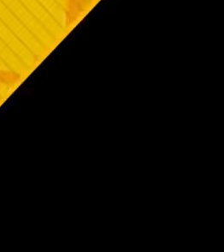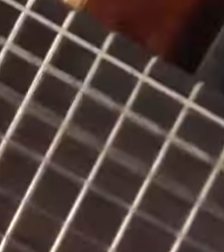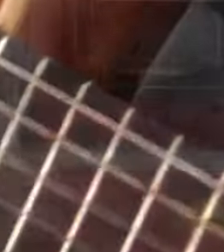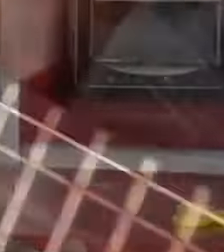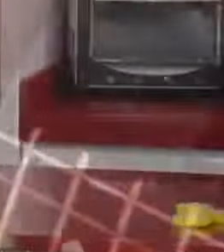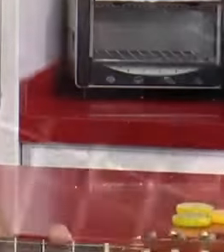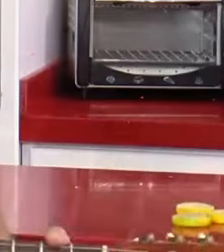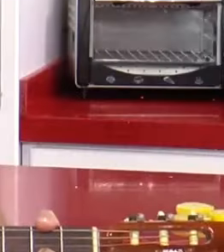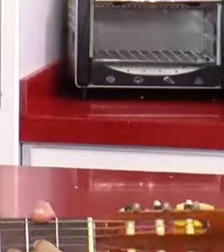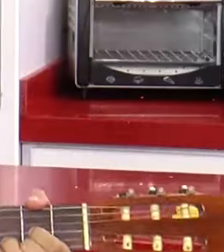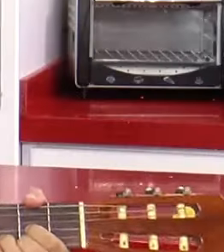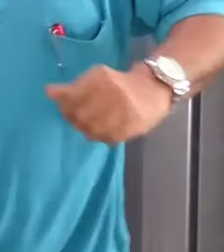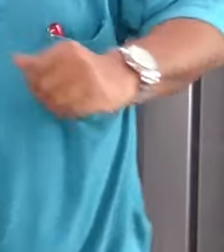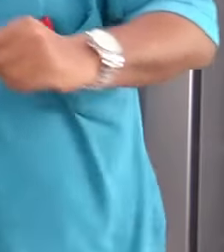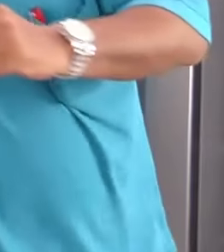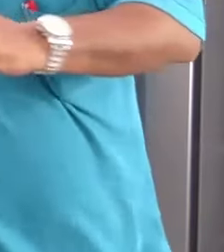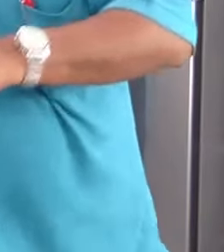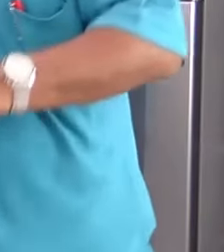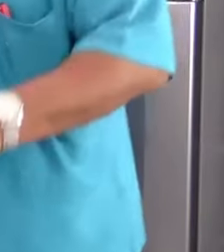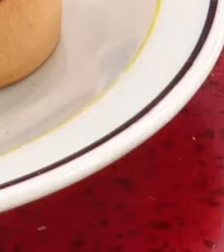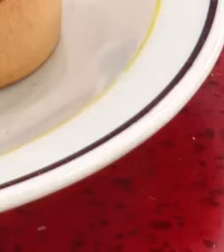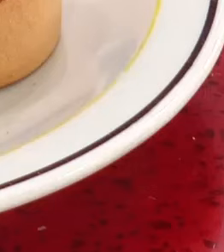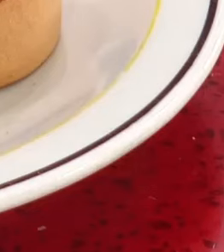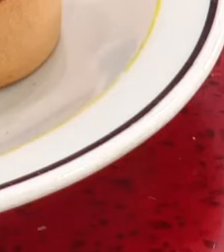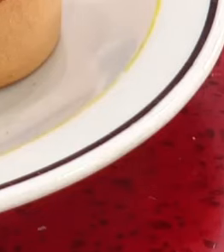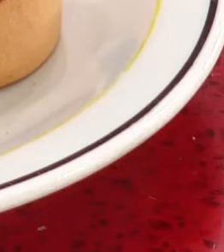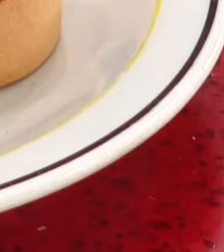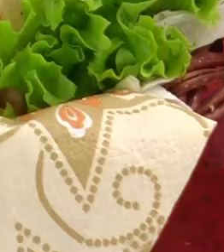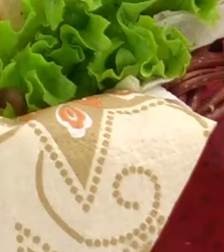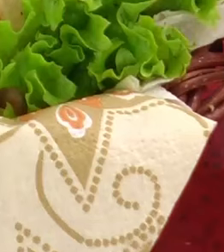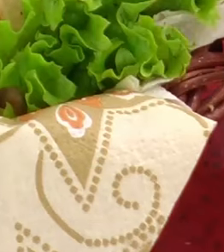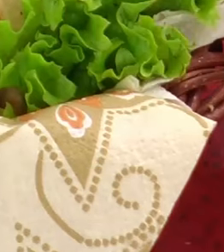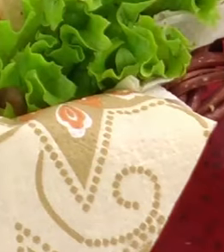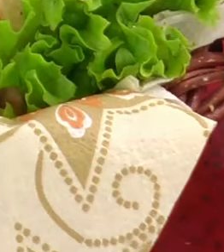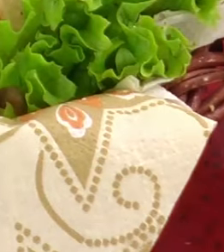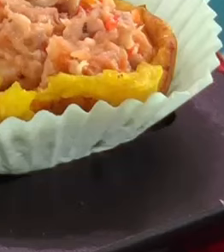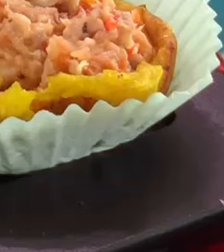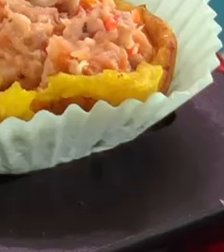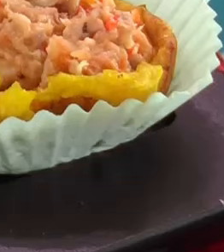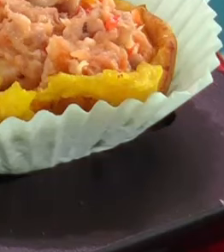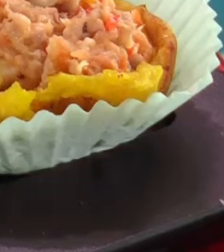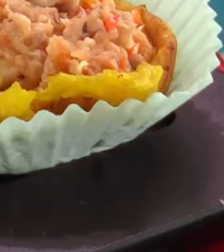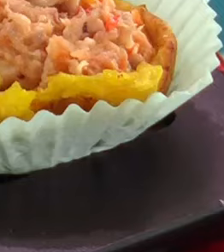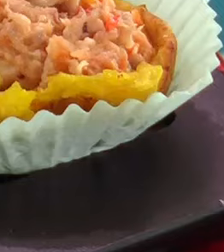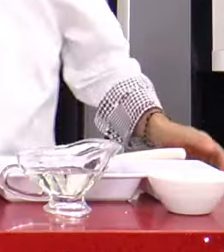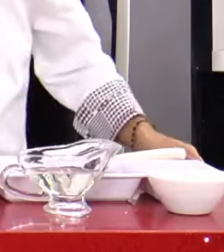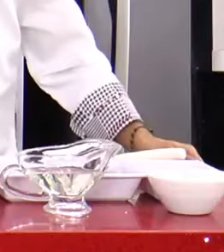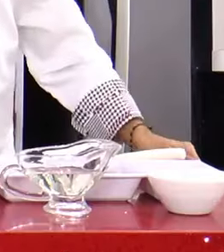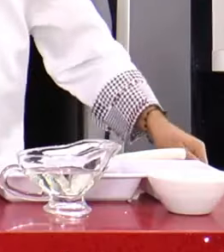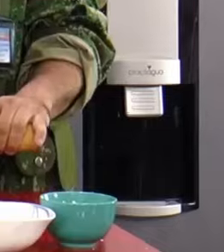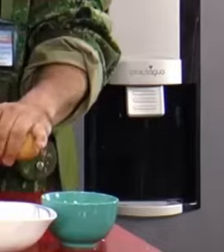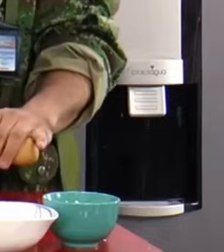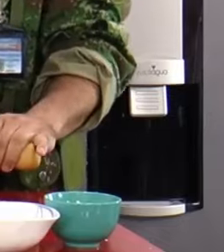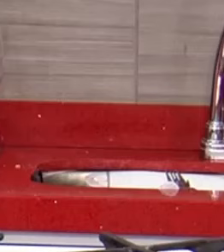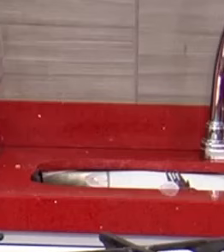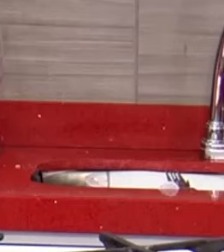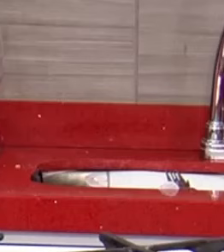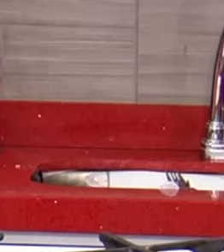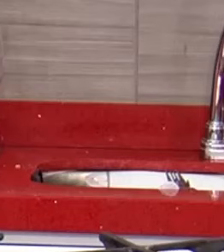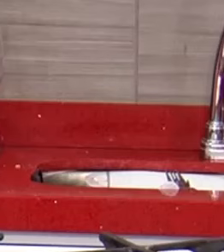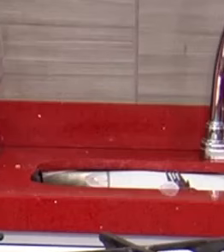nueva forma de entretenimiento desde su casa. Aprende las más deliciosas y prácticas recetas en compañía de invitados especiales y